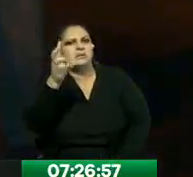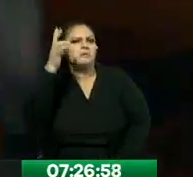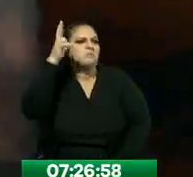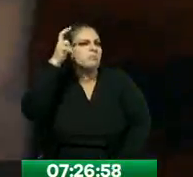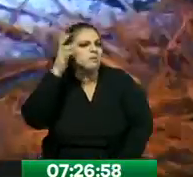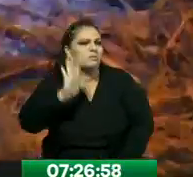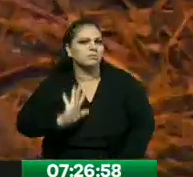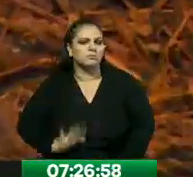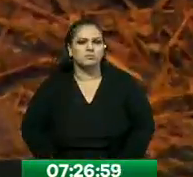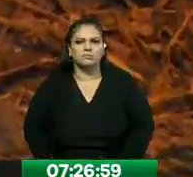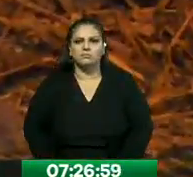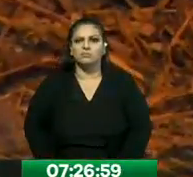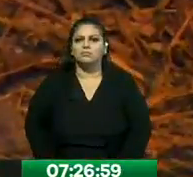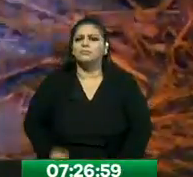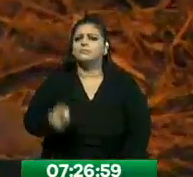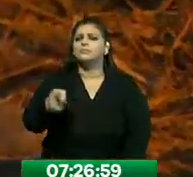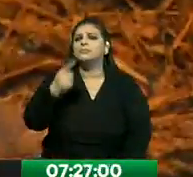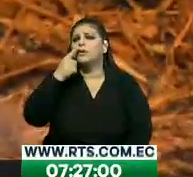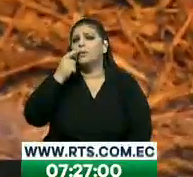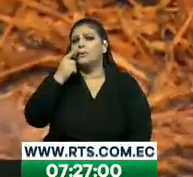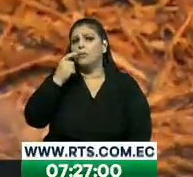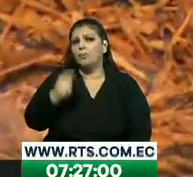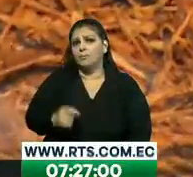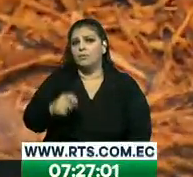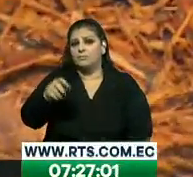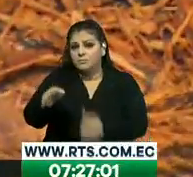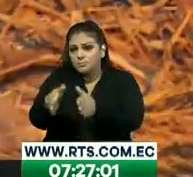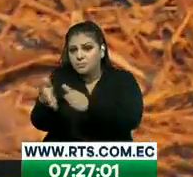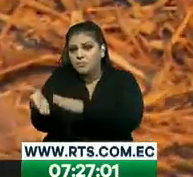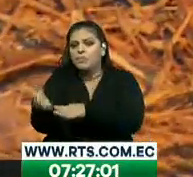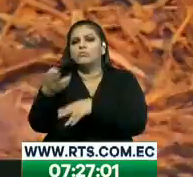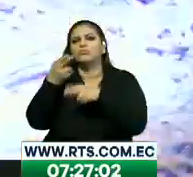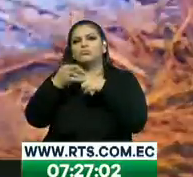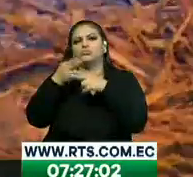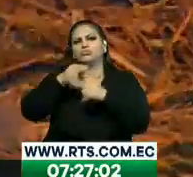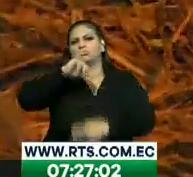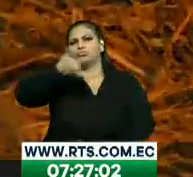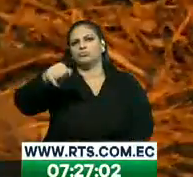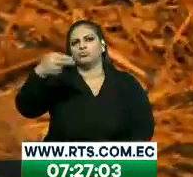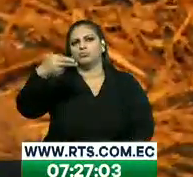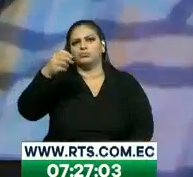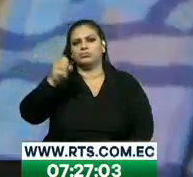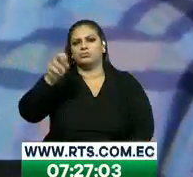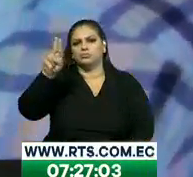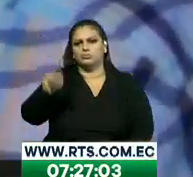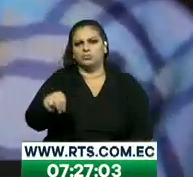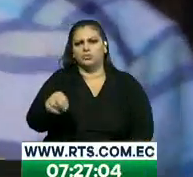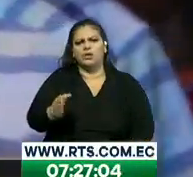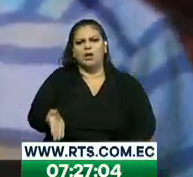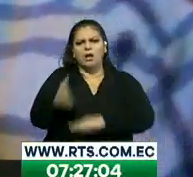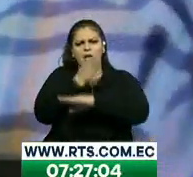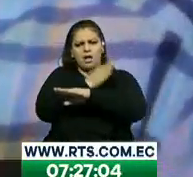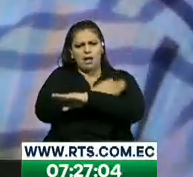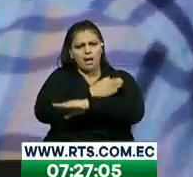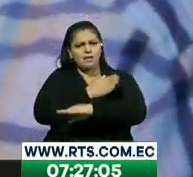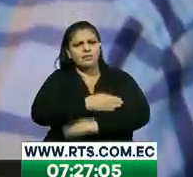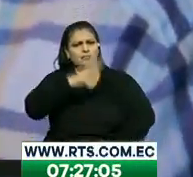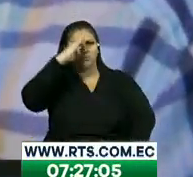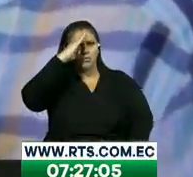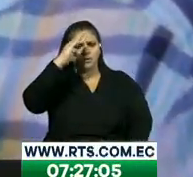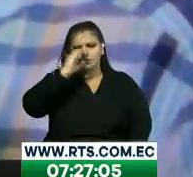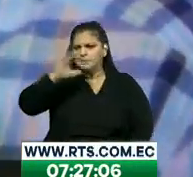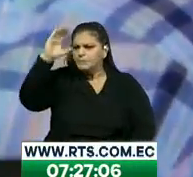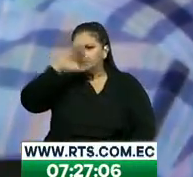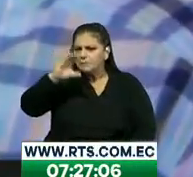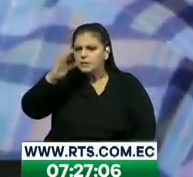asociación ilícita. Además, al parecer, contaba con boleta de captura. Llegó un familiar y nos entregaron